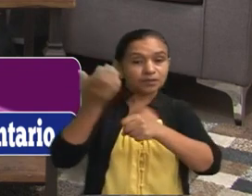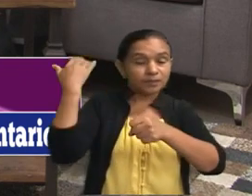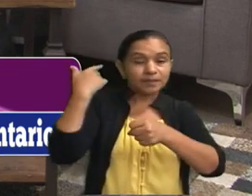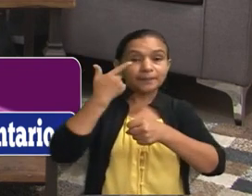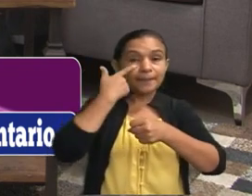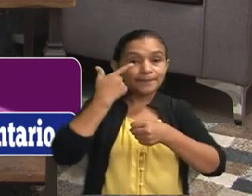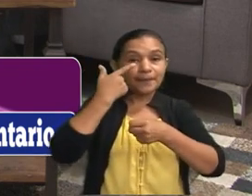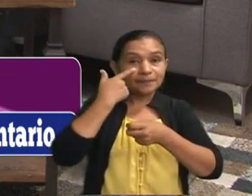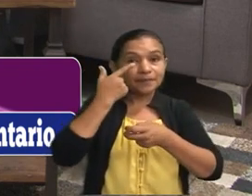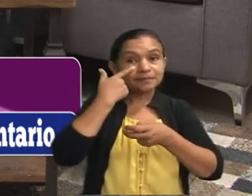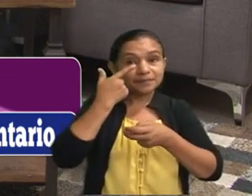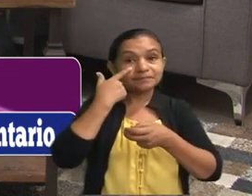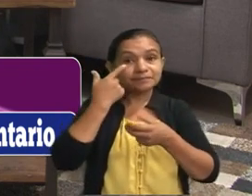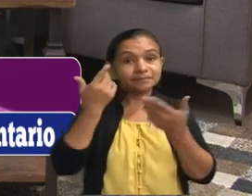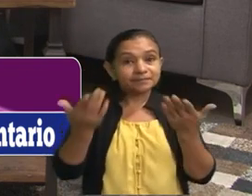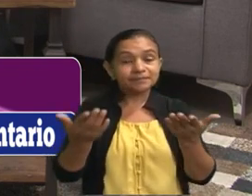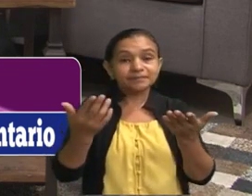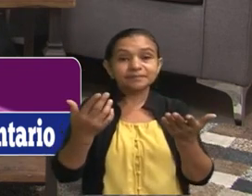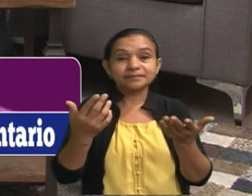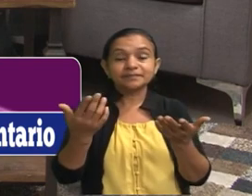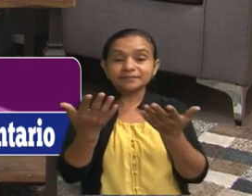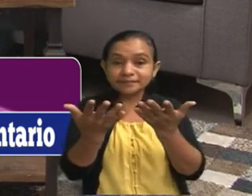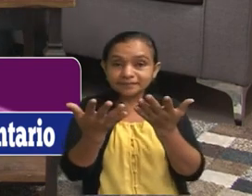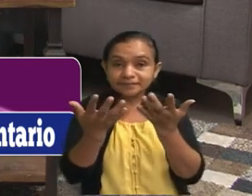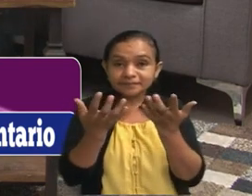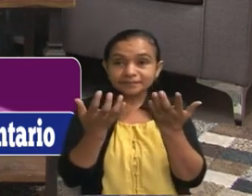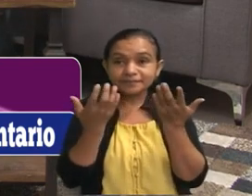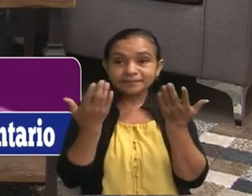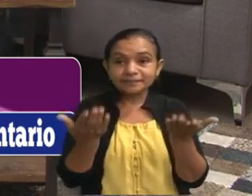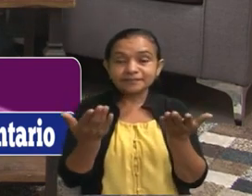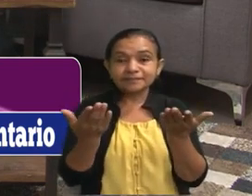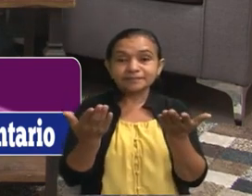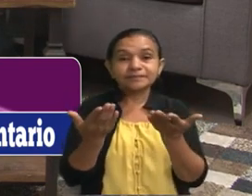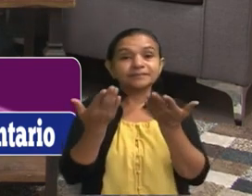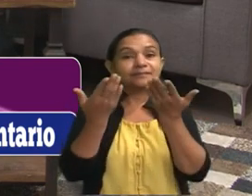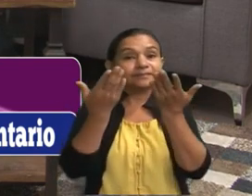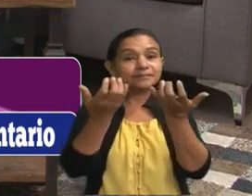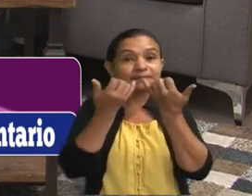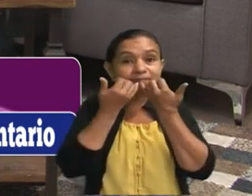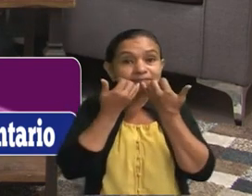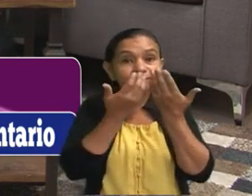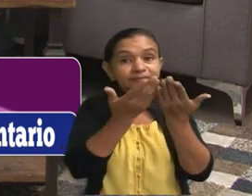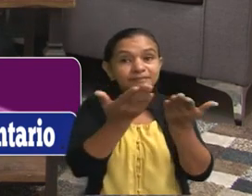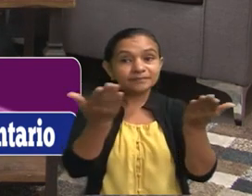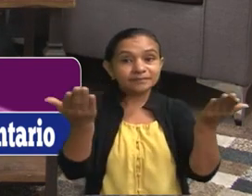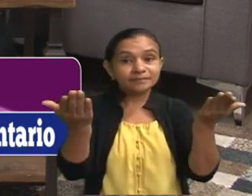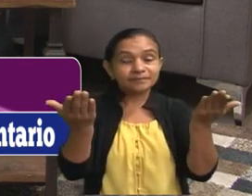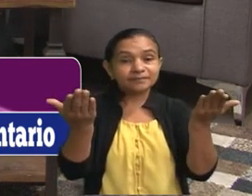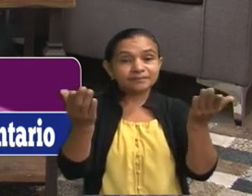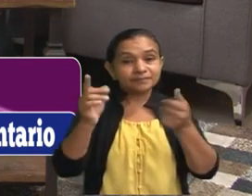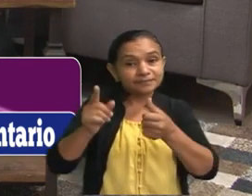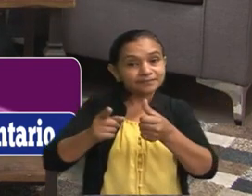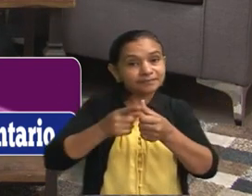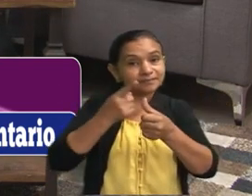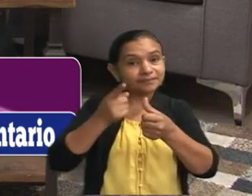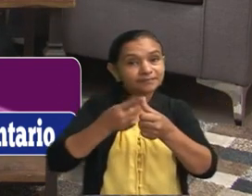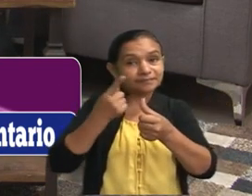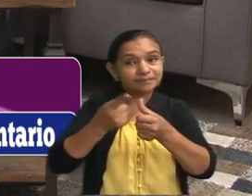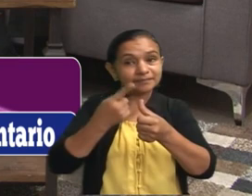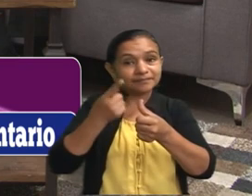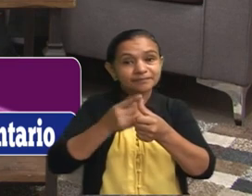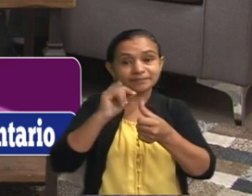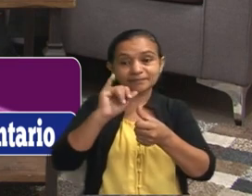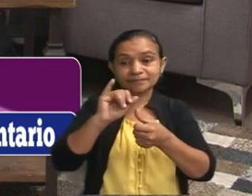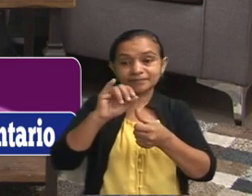probando. Entonces, nosotros queremos entregar esta información primero,